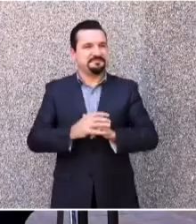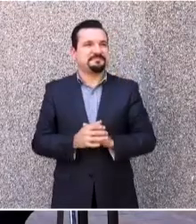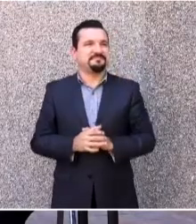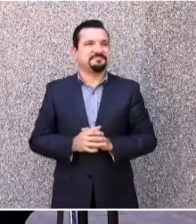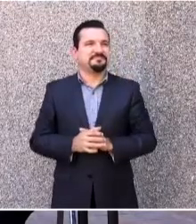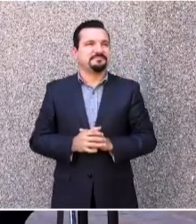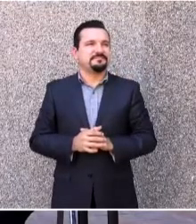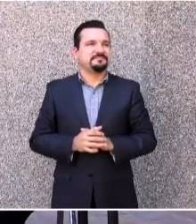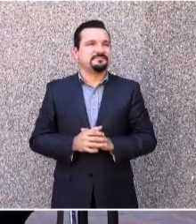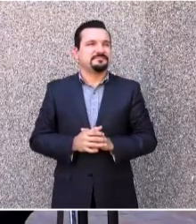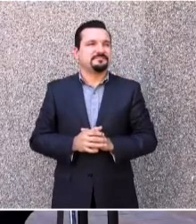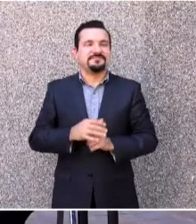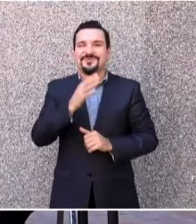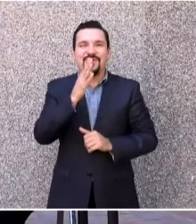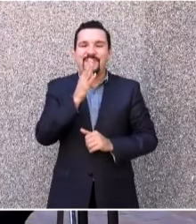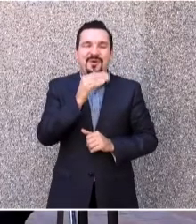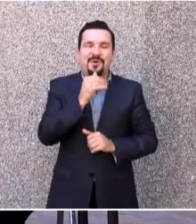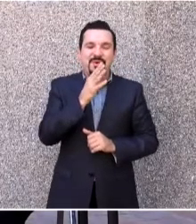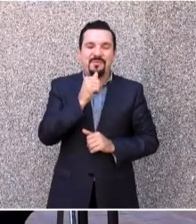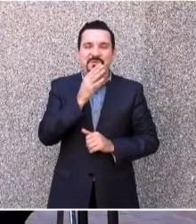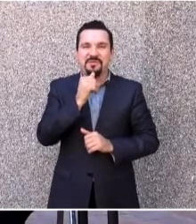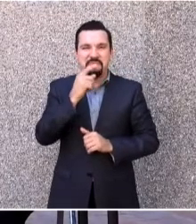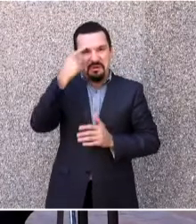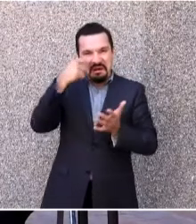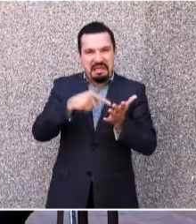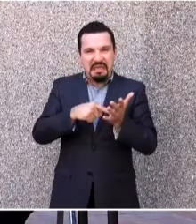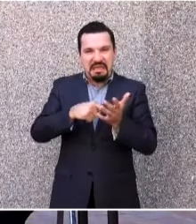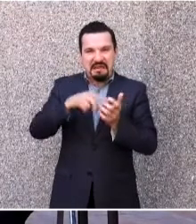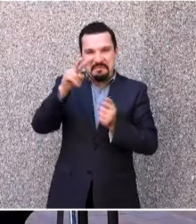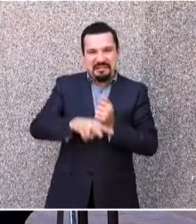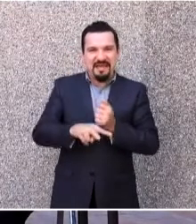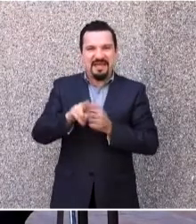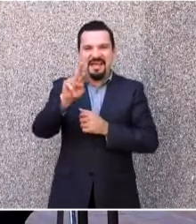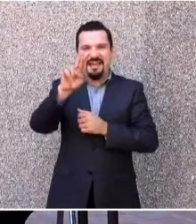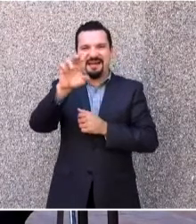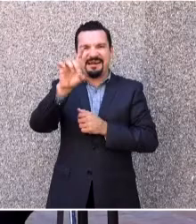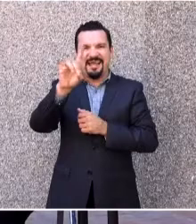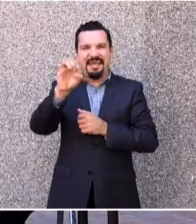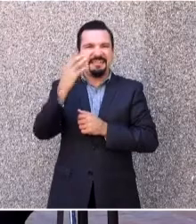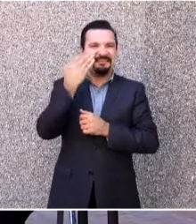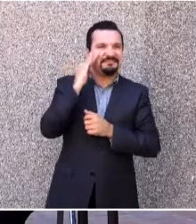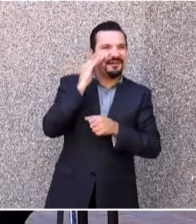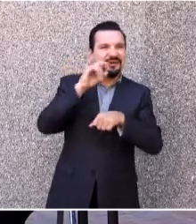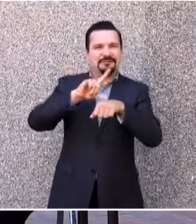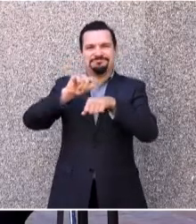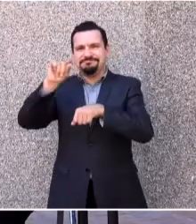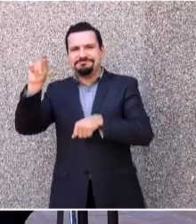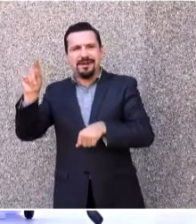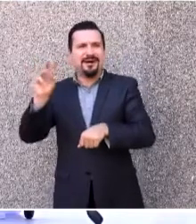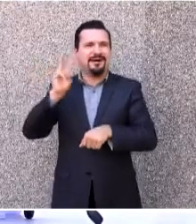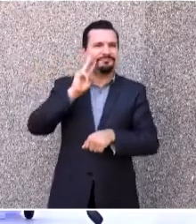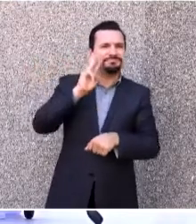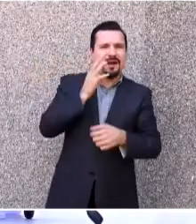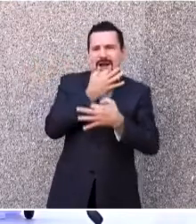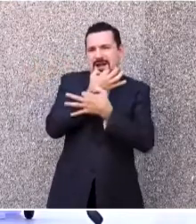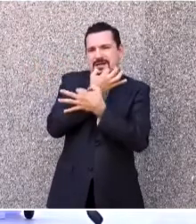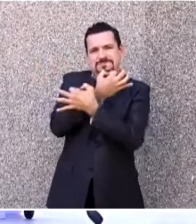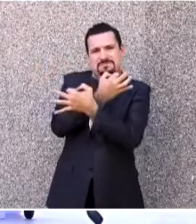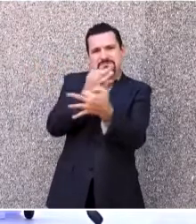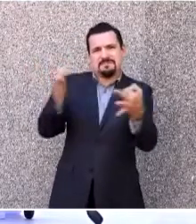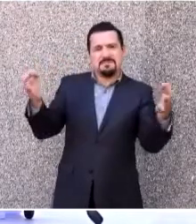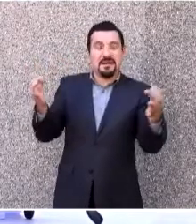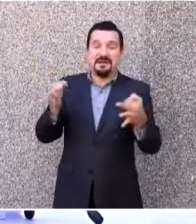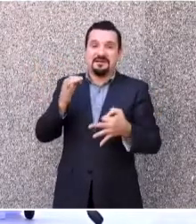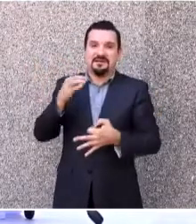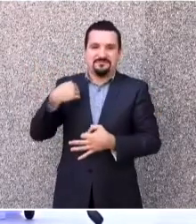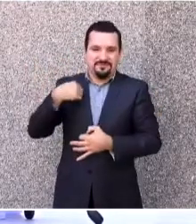Difícilmente podemos estar tan atentos al tema de las redes sociales con todo lo que nos trae estudiando el doctor